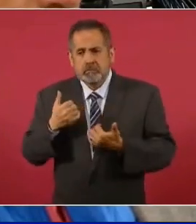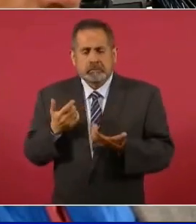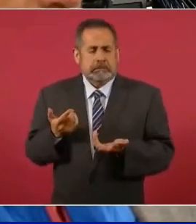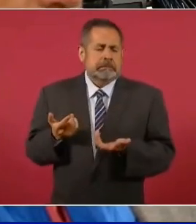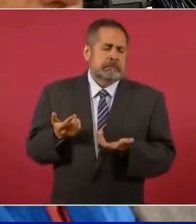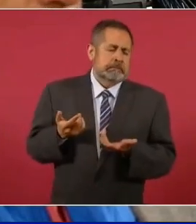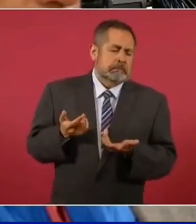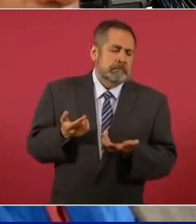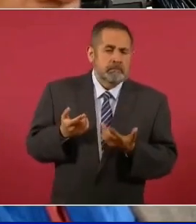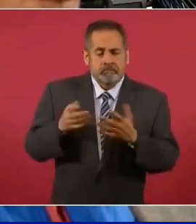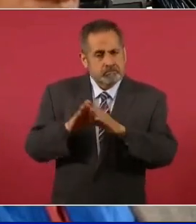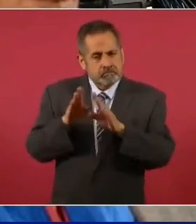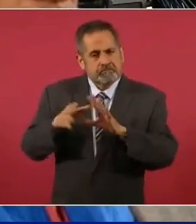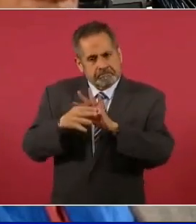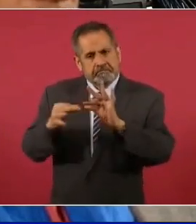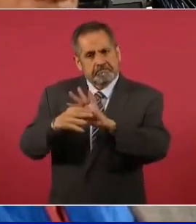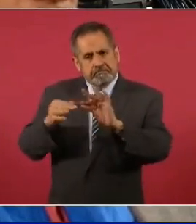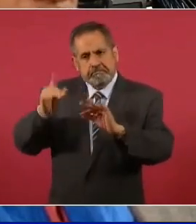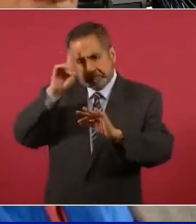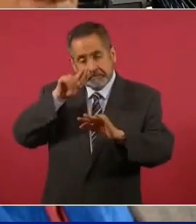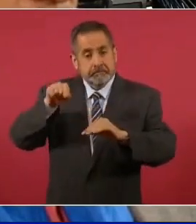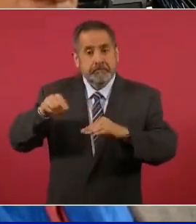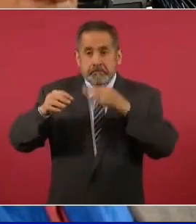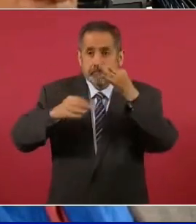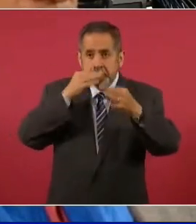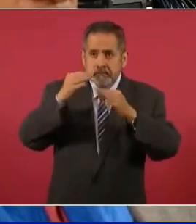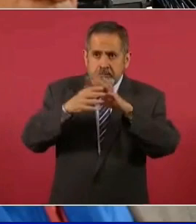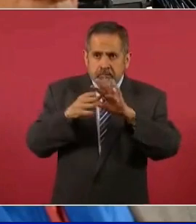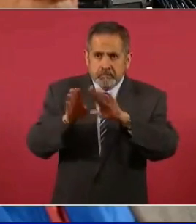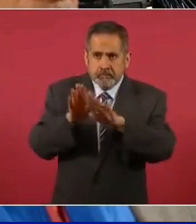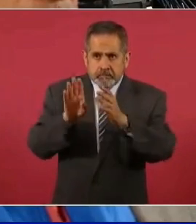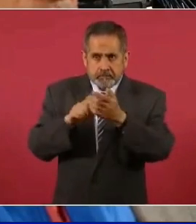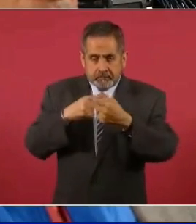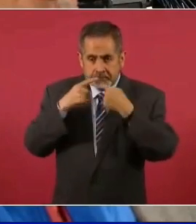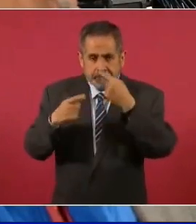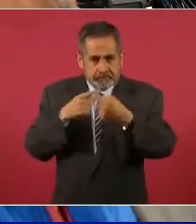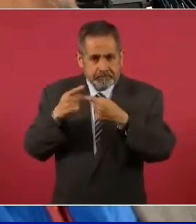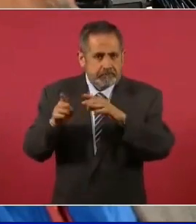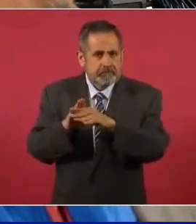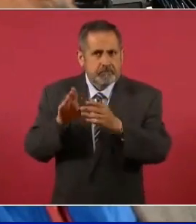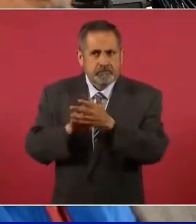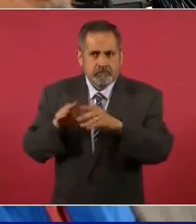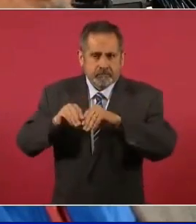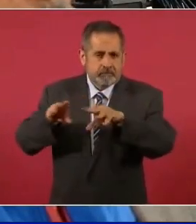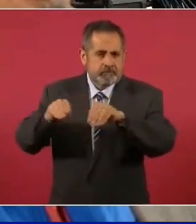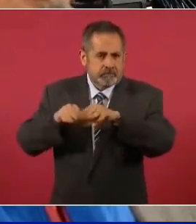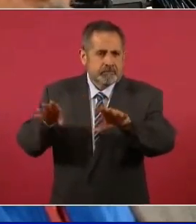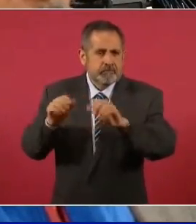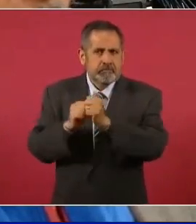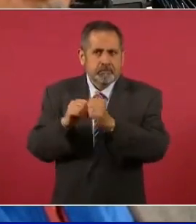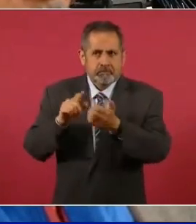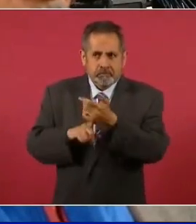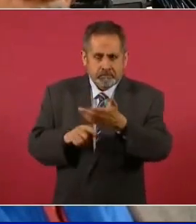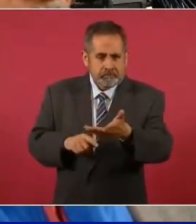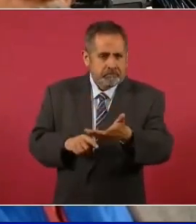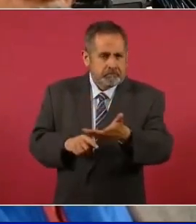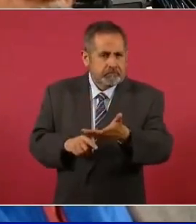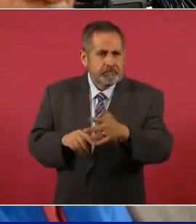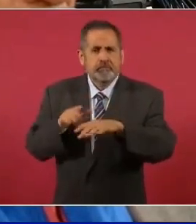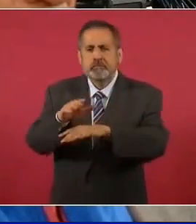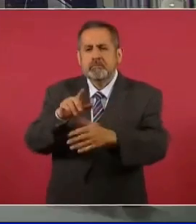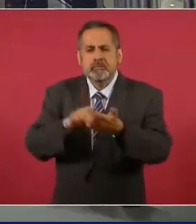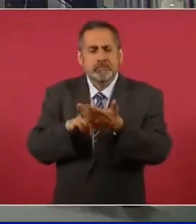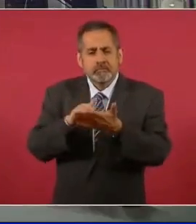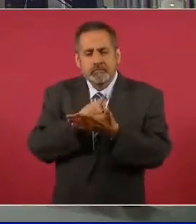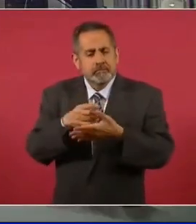y también conocer si esta campaña estaría contemplando algunos spots que estén relacionados con las adicciones